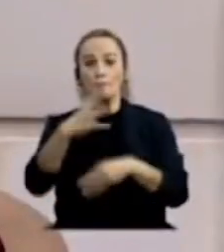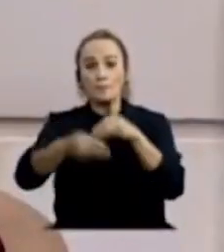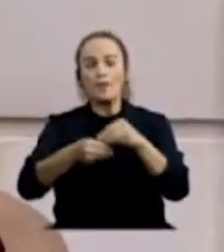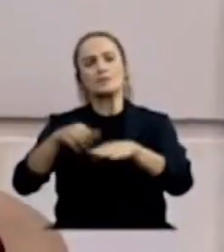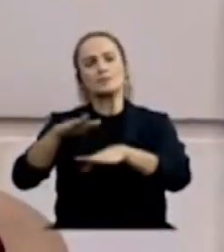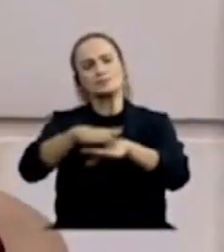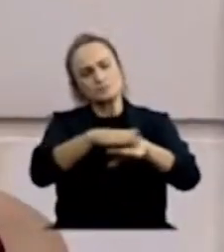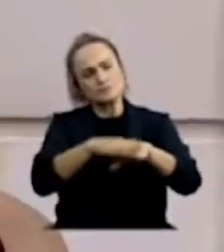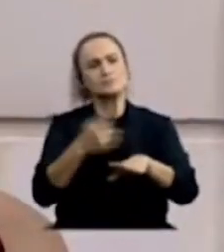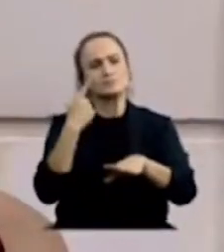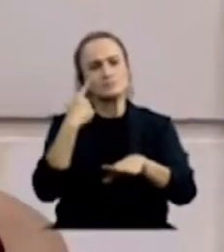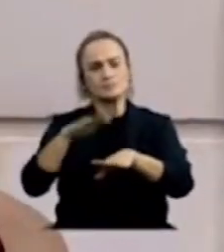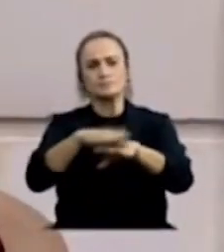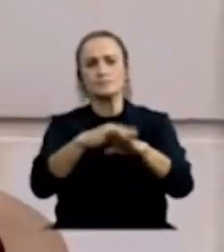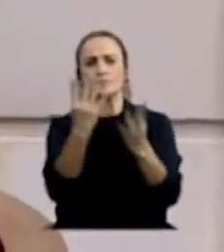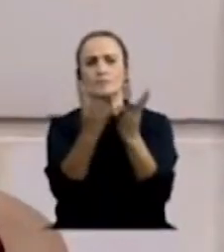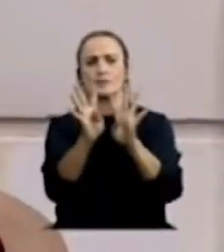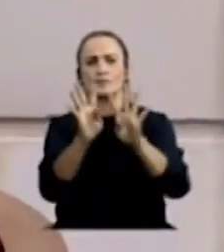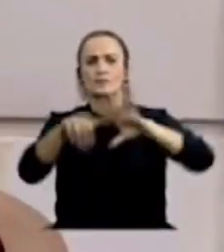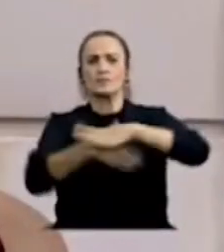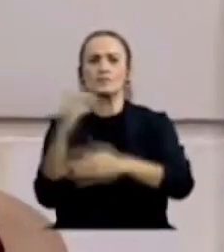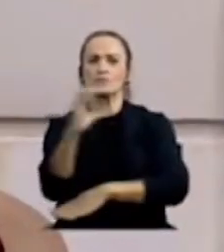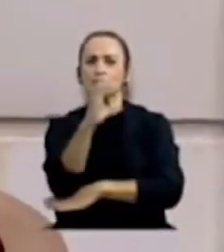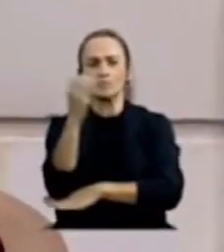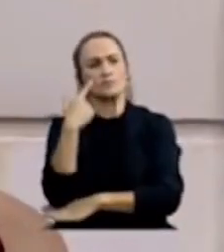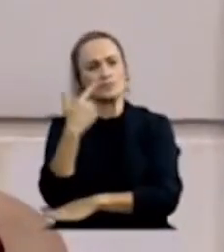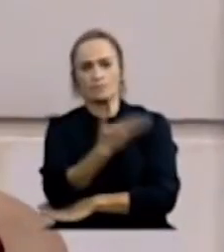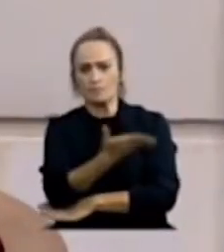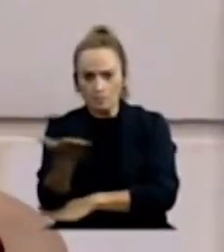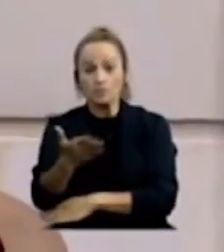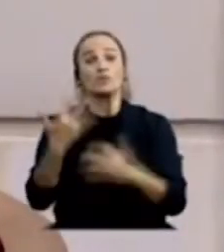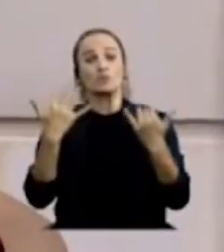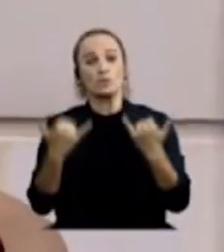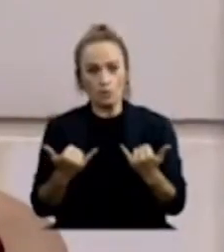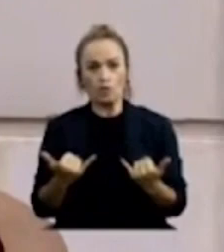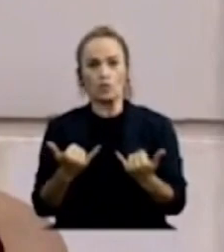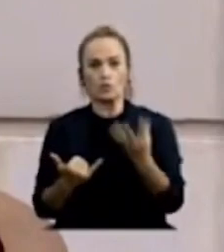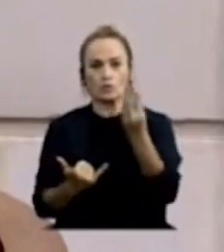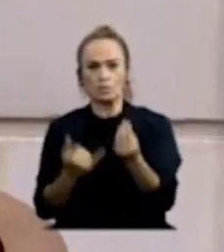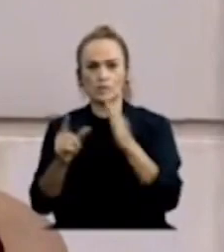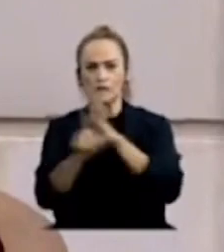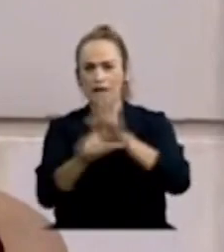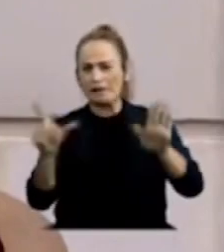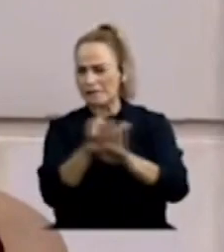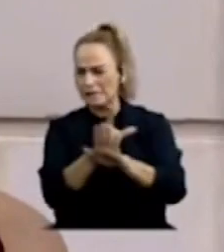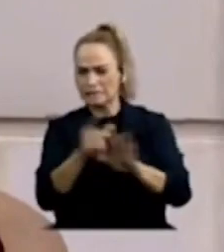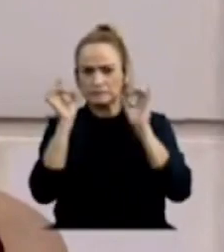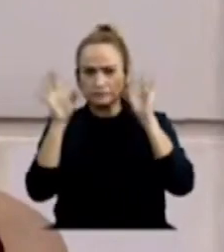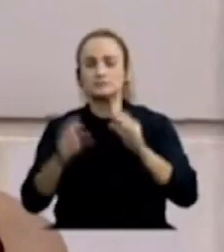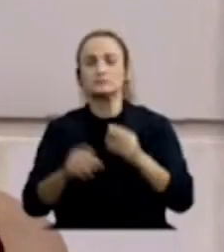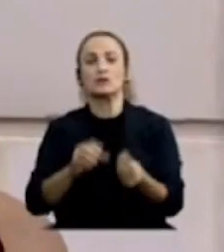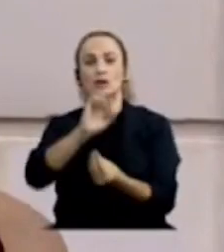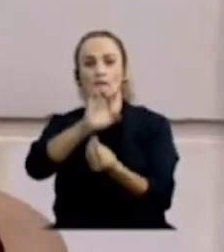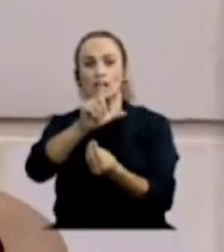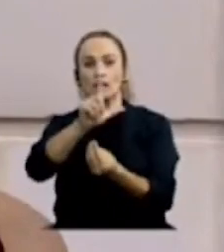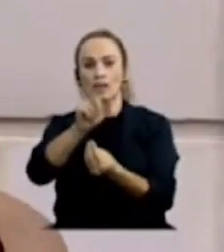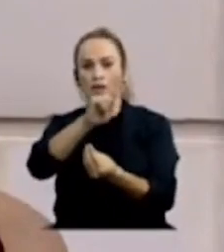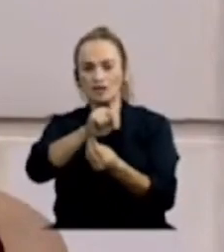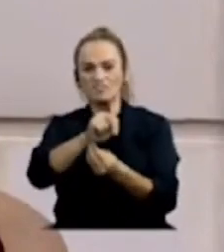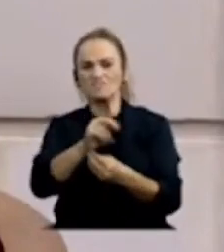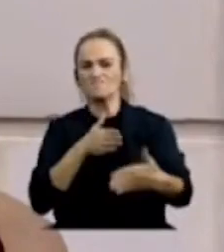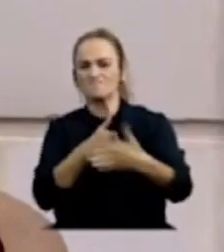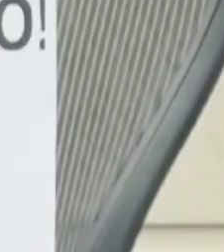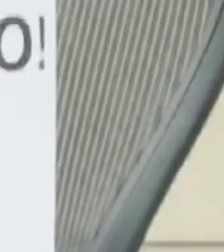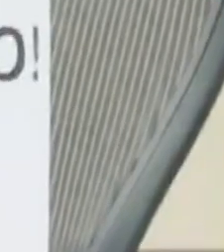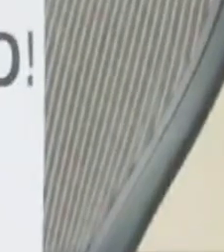quiero hacer un llamado al Honorable Senado de la República. Hoy grupos criminales como el ELN amenazan a